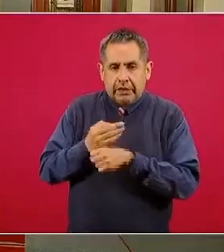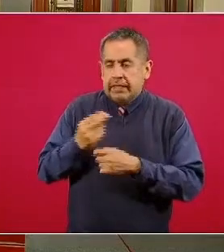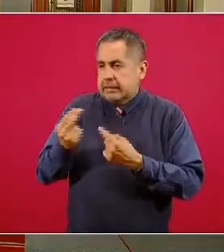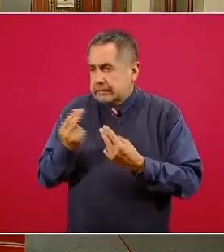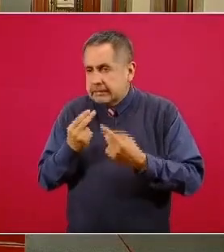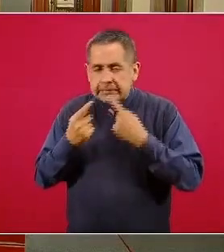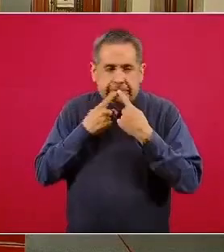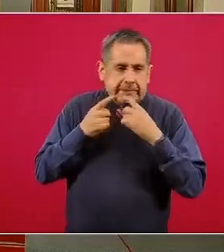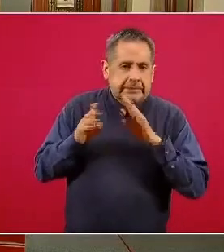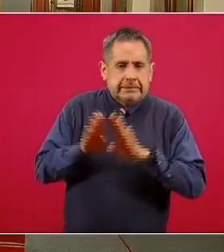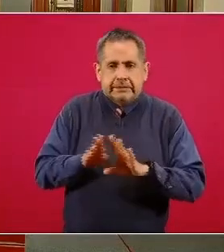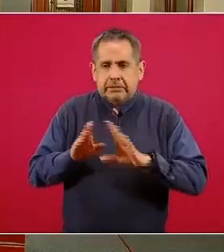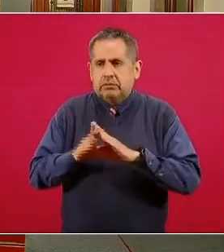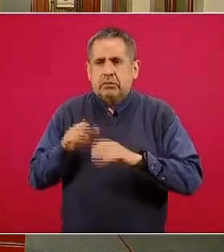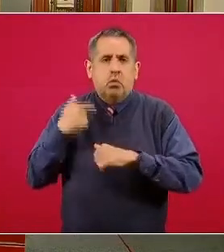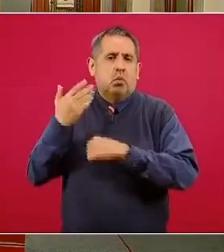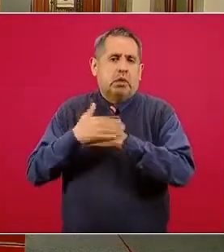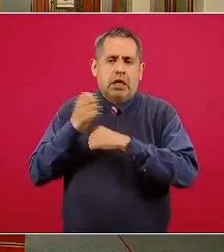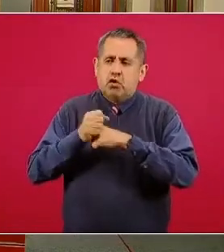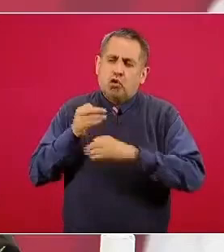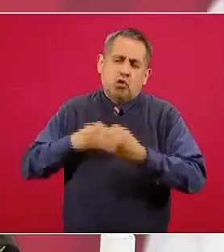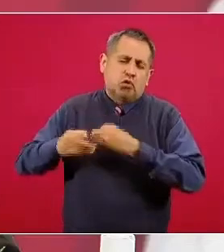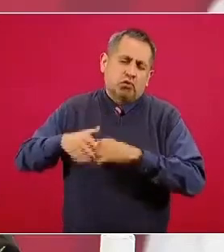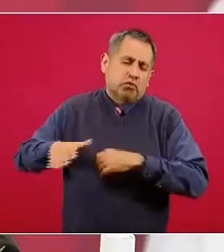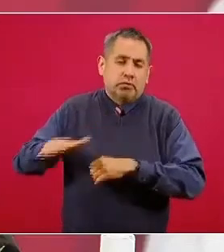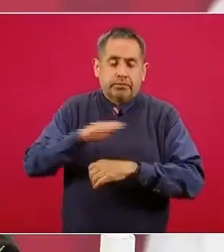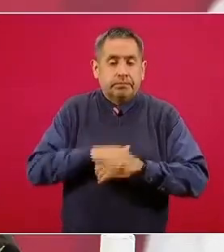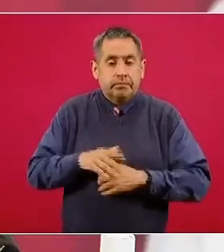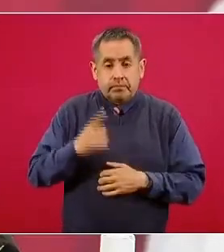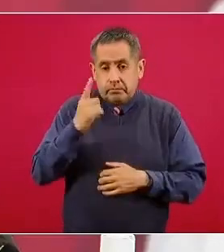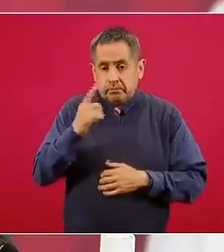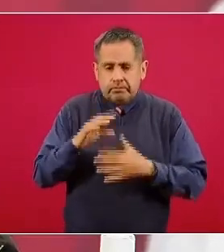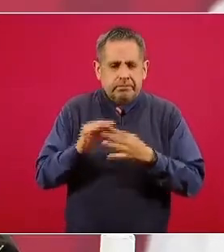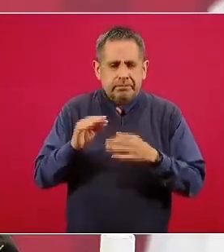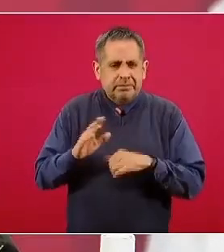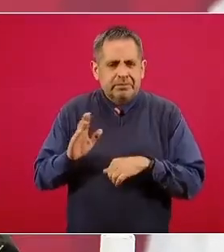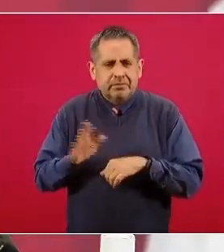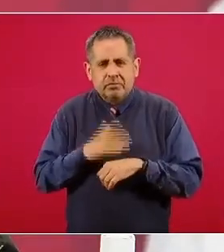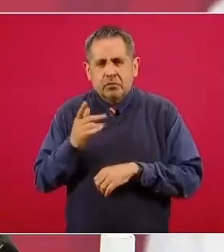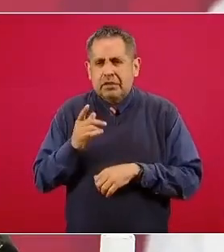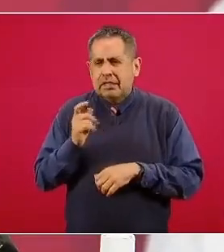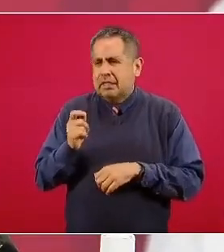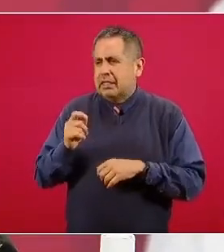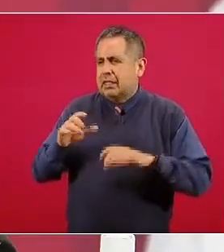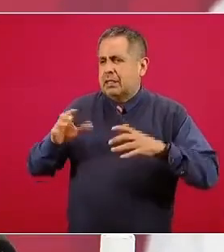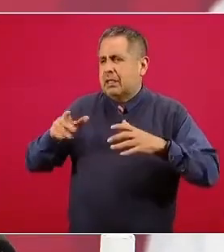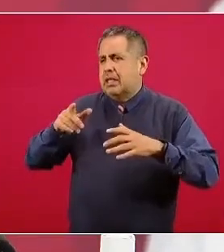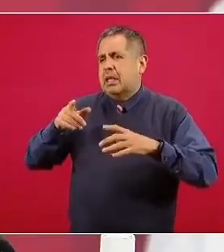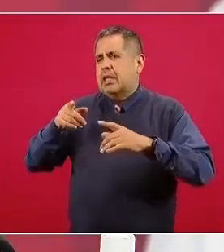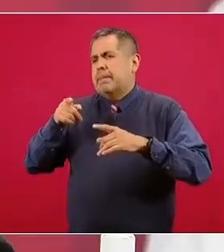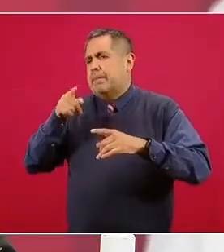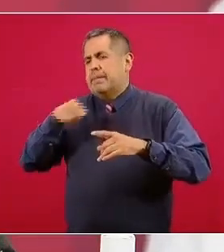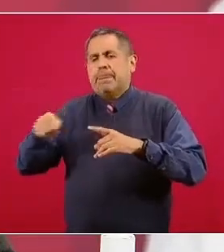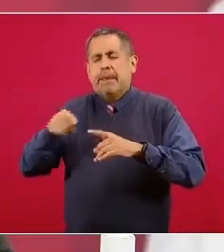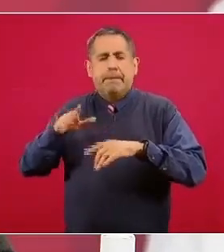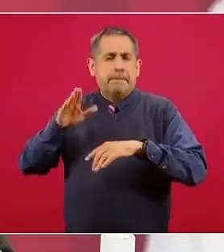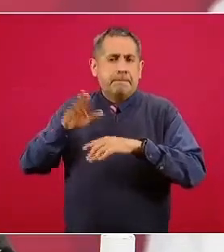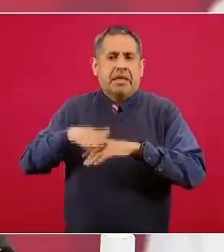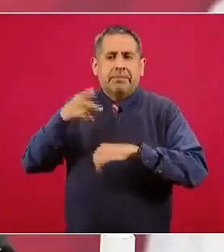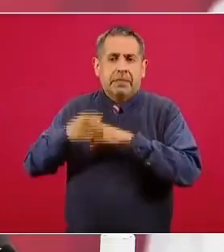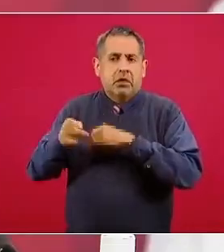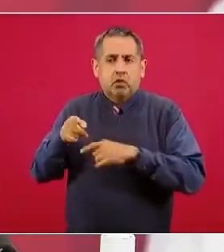que entra a cubrir a todos. Y un punto importante, el que nos dice por qué no llegamos al grupo de riesgo y blanco.